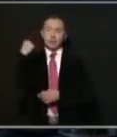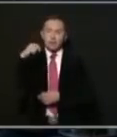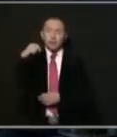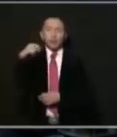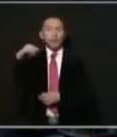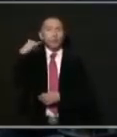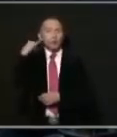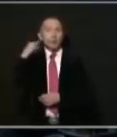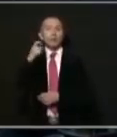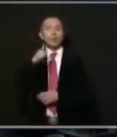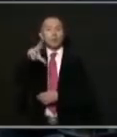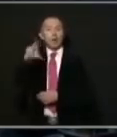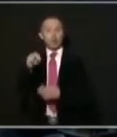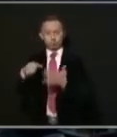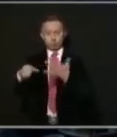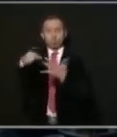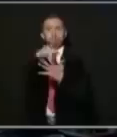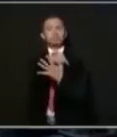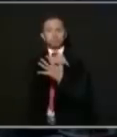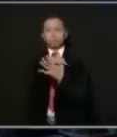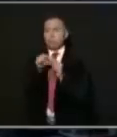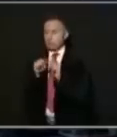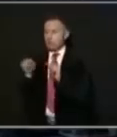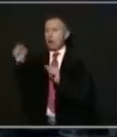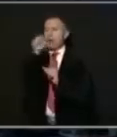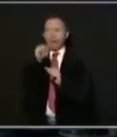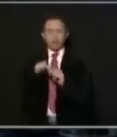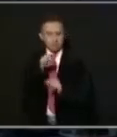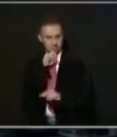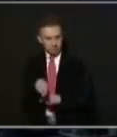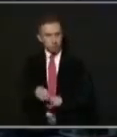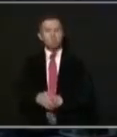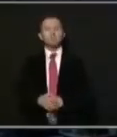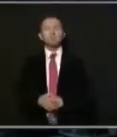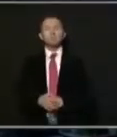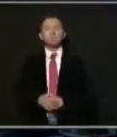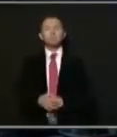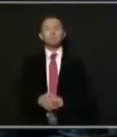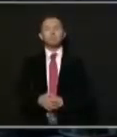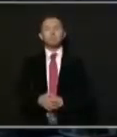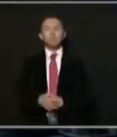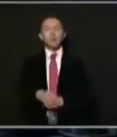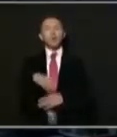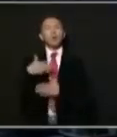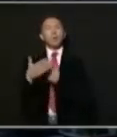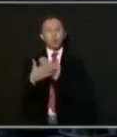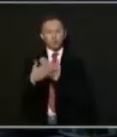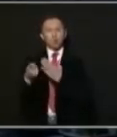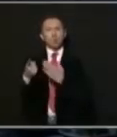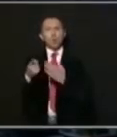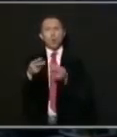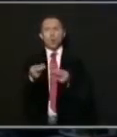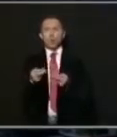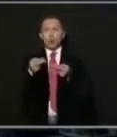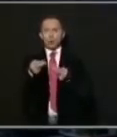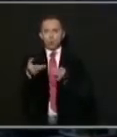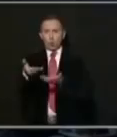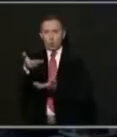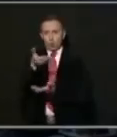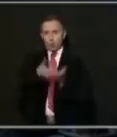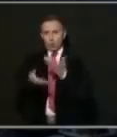Se creará también un corredor económico comercial en el Istmo